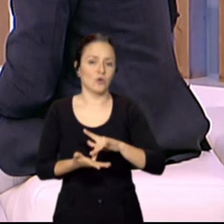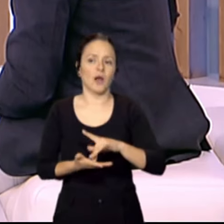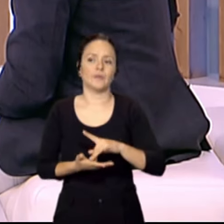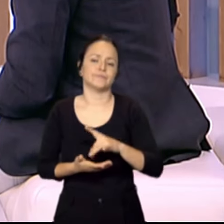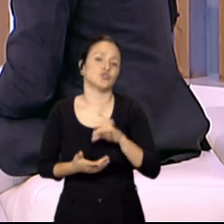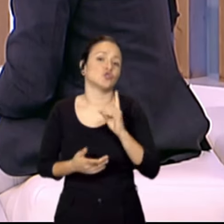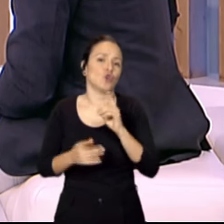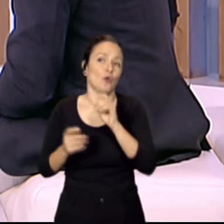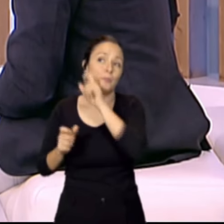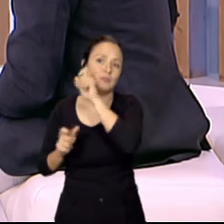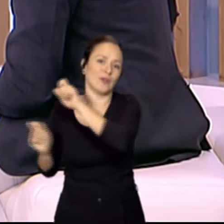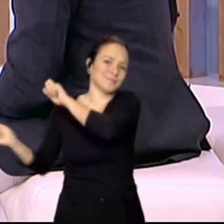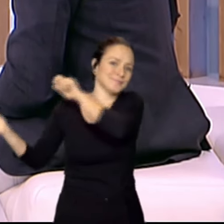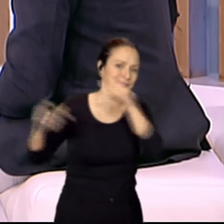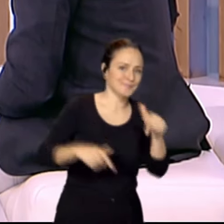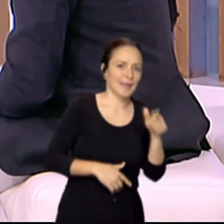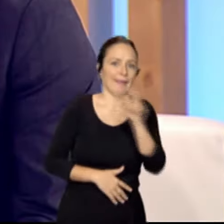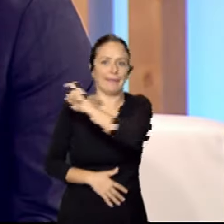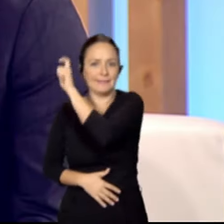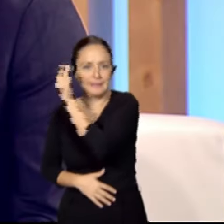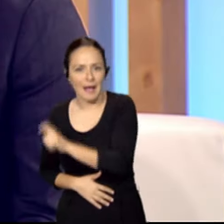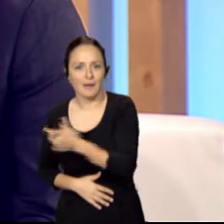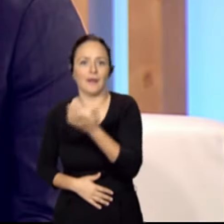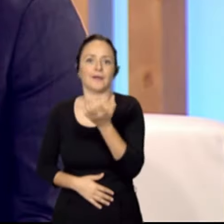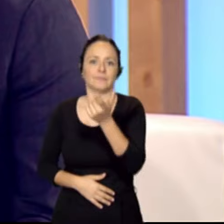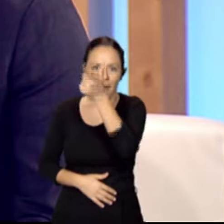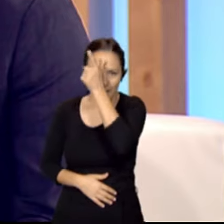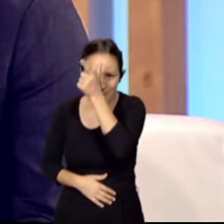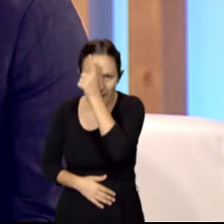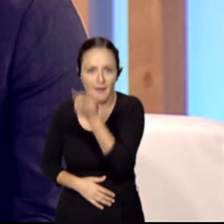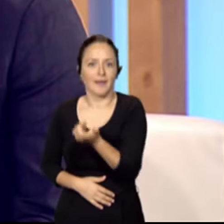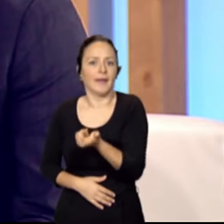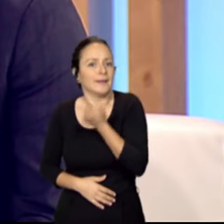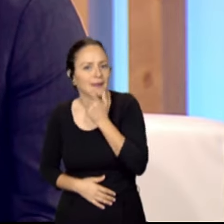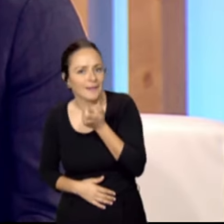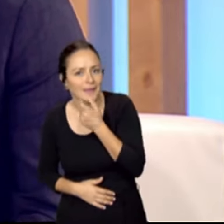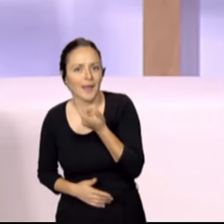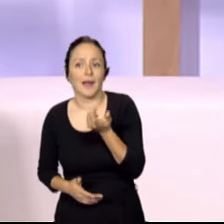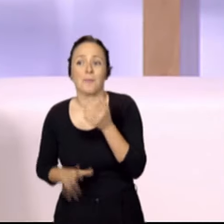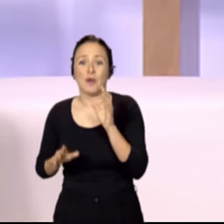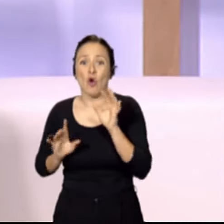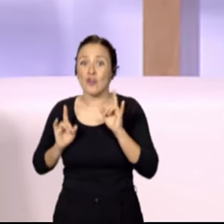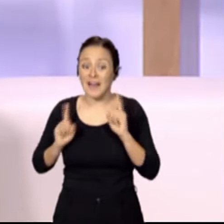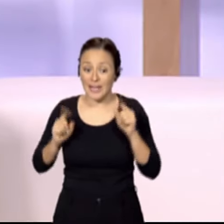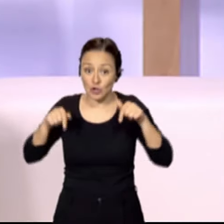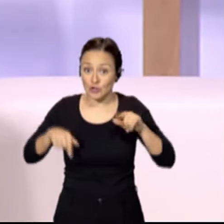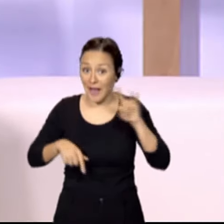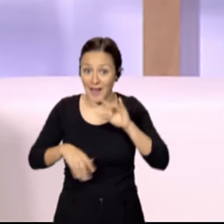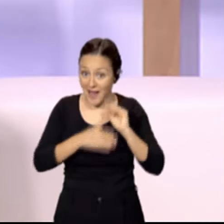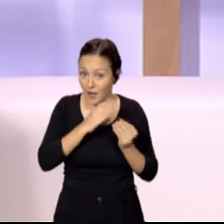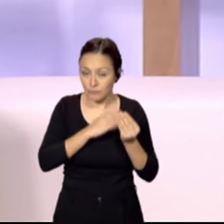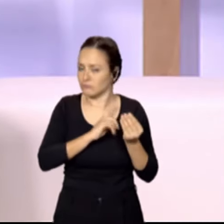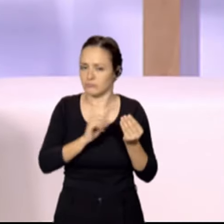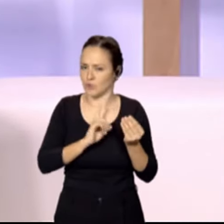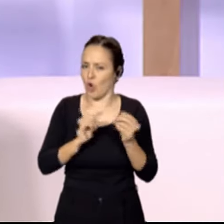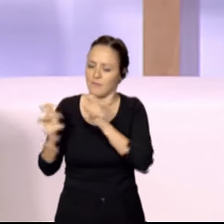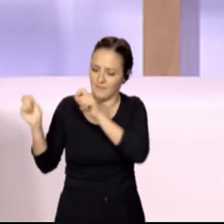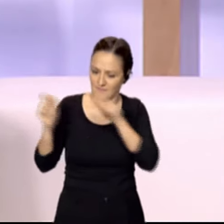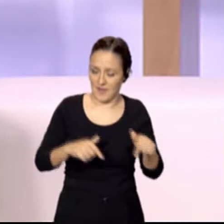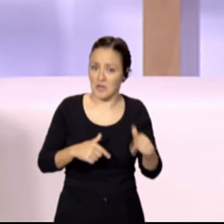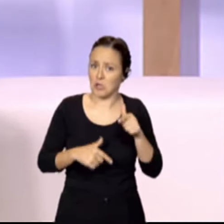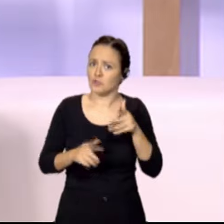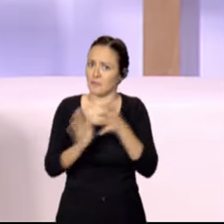importados de Italia de Alemania de Inglaterra eh pero no son casos canarios y eso es una muy buena noticia porque significa